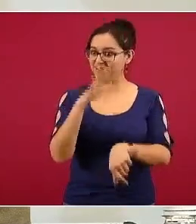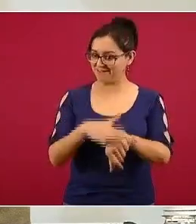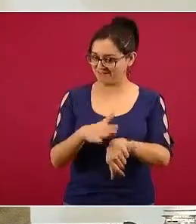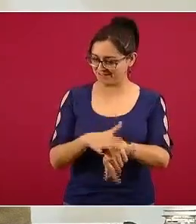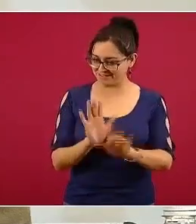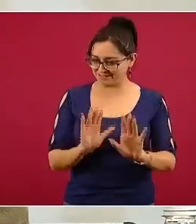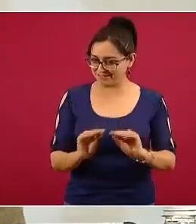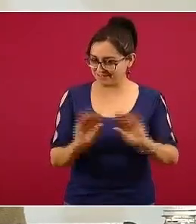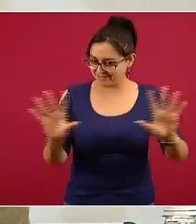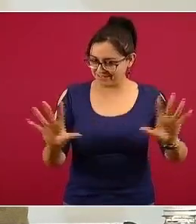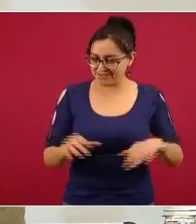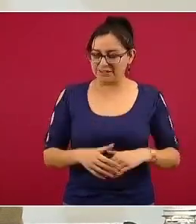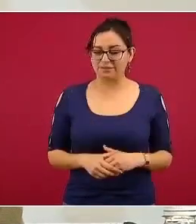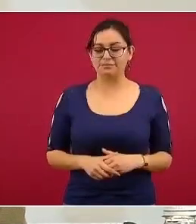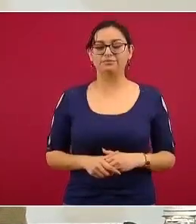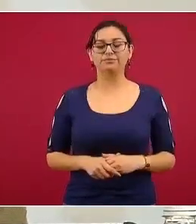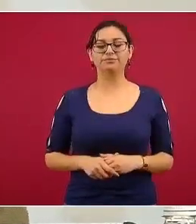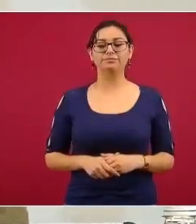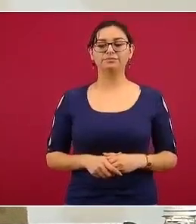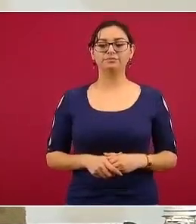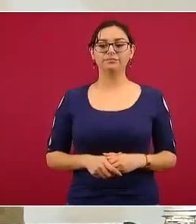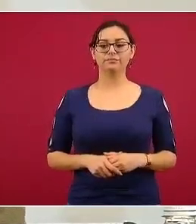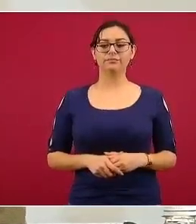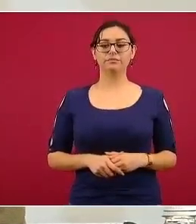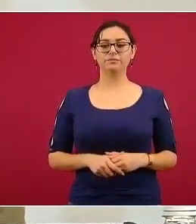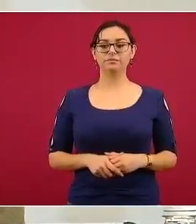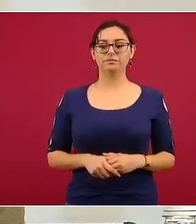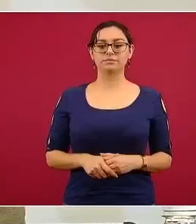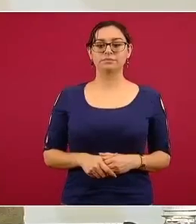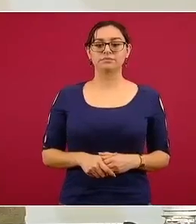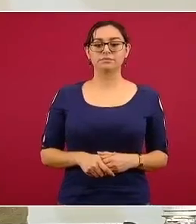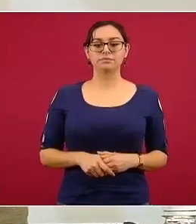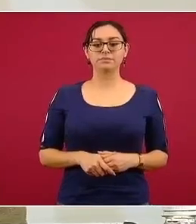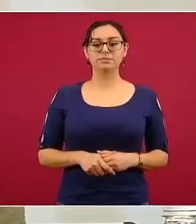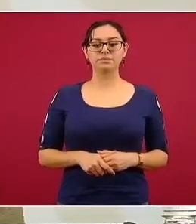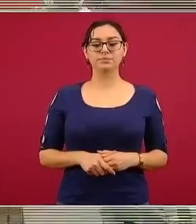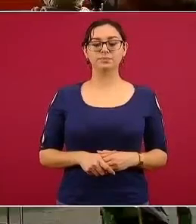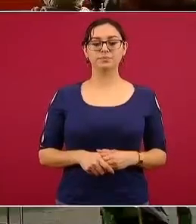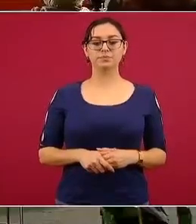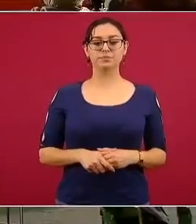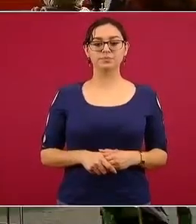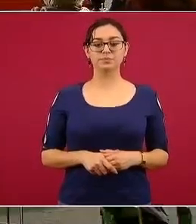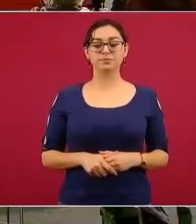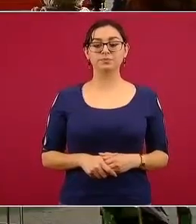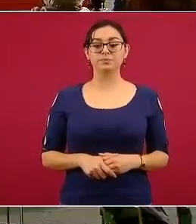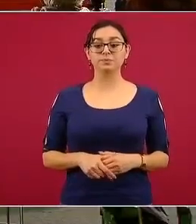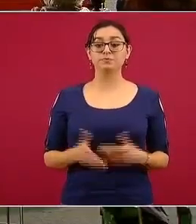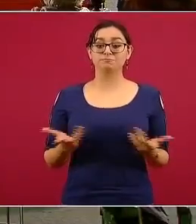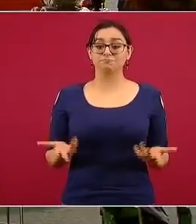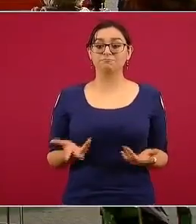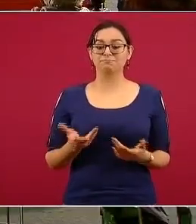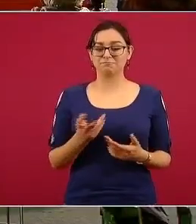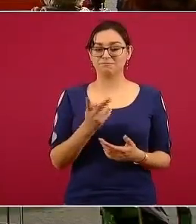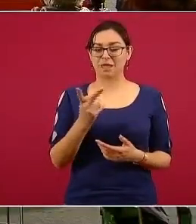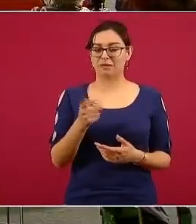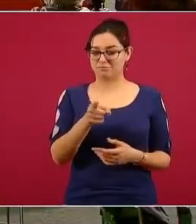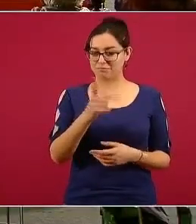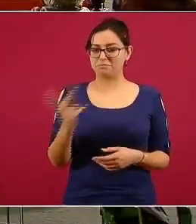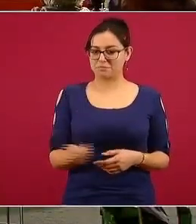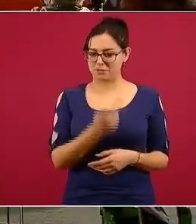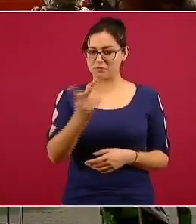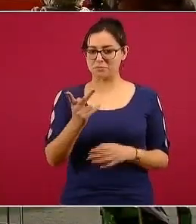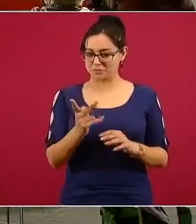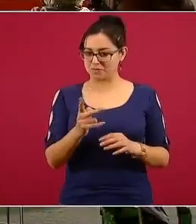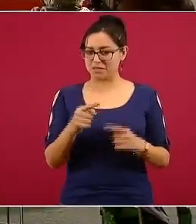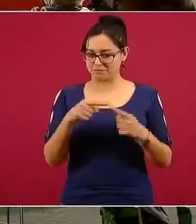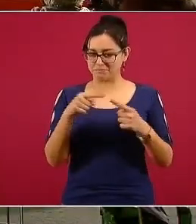Sí, a ver, creo que el primer elemento es muy importante. no tenemos el dato, pero voy a